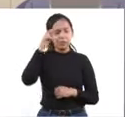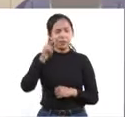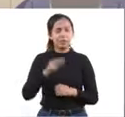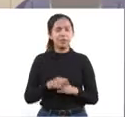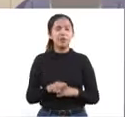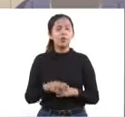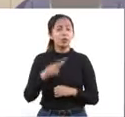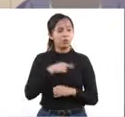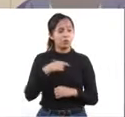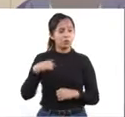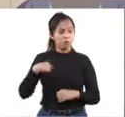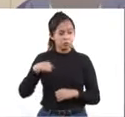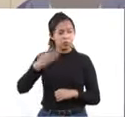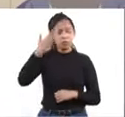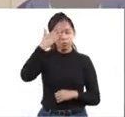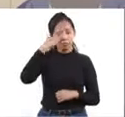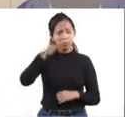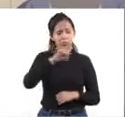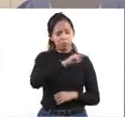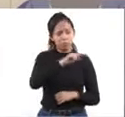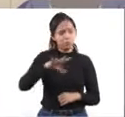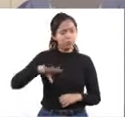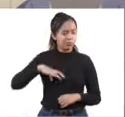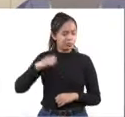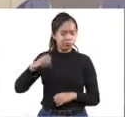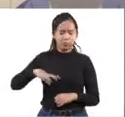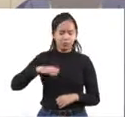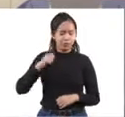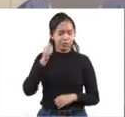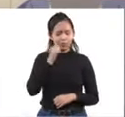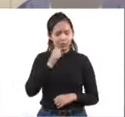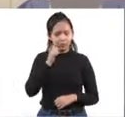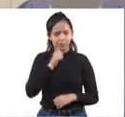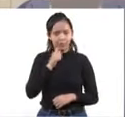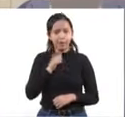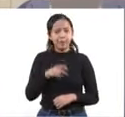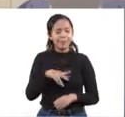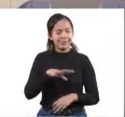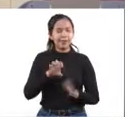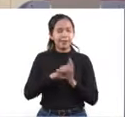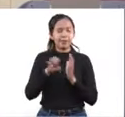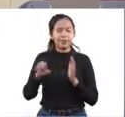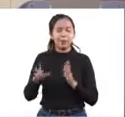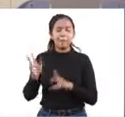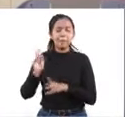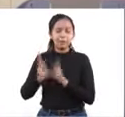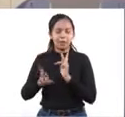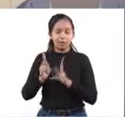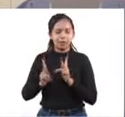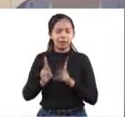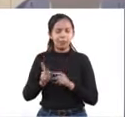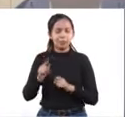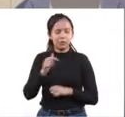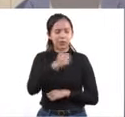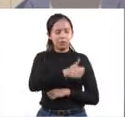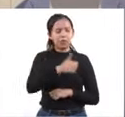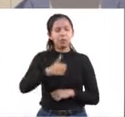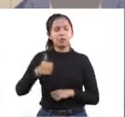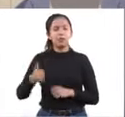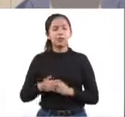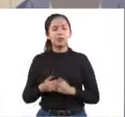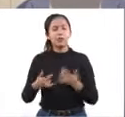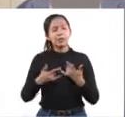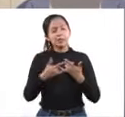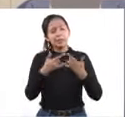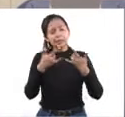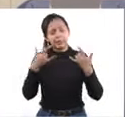el esfuerzo que han hecho. Platicaba con cada uno de ustedes ahí en el Palacio del Ayuntamiento y son